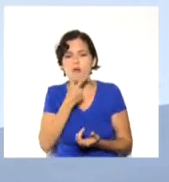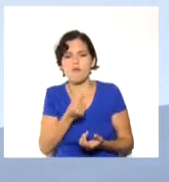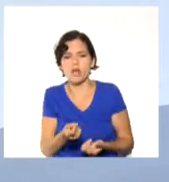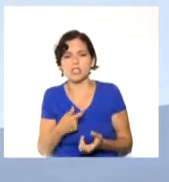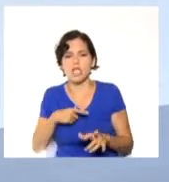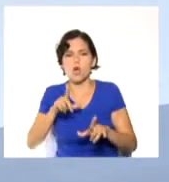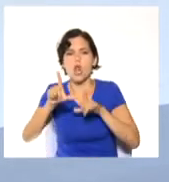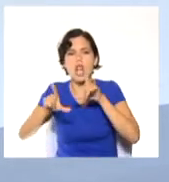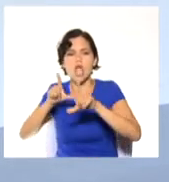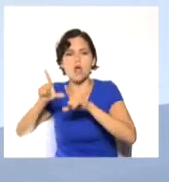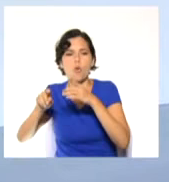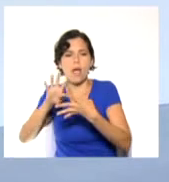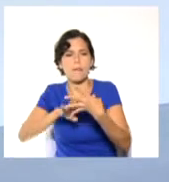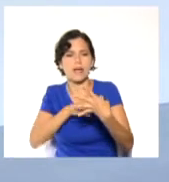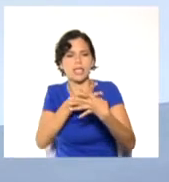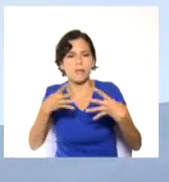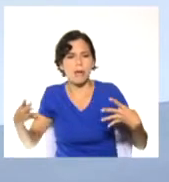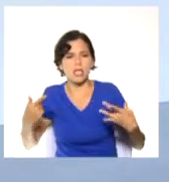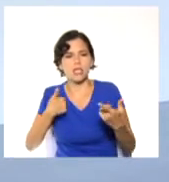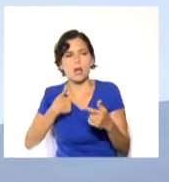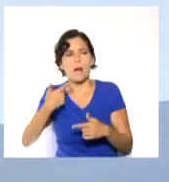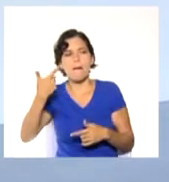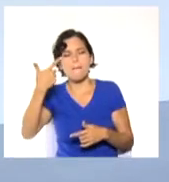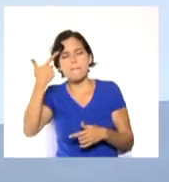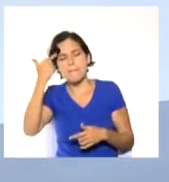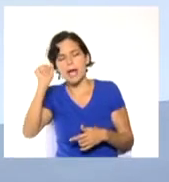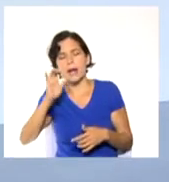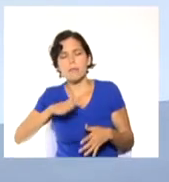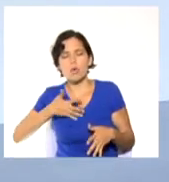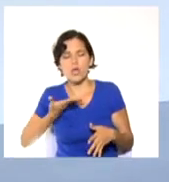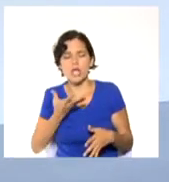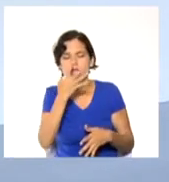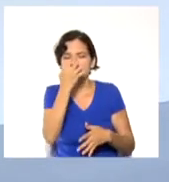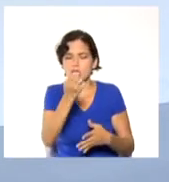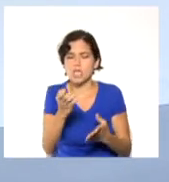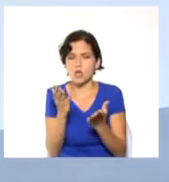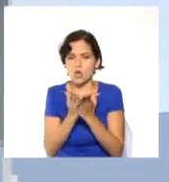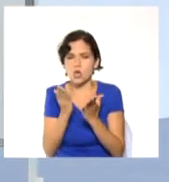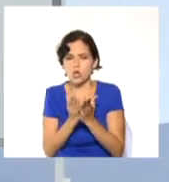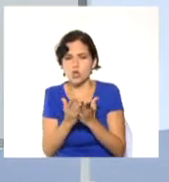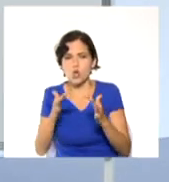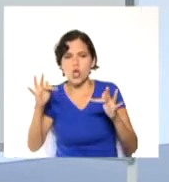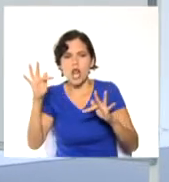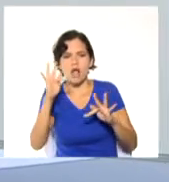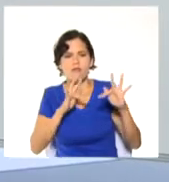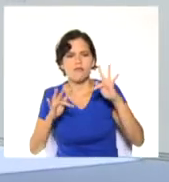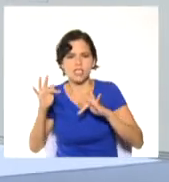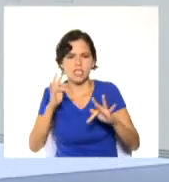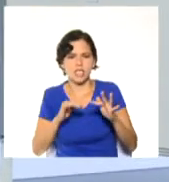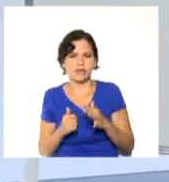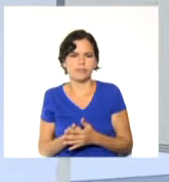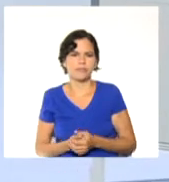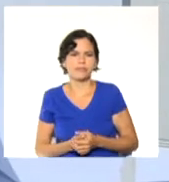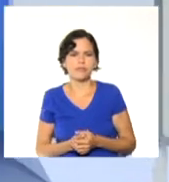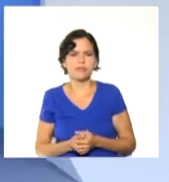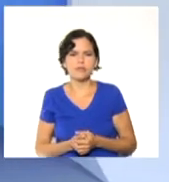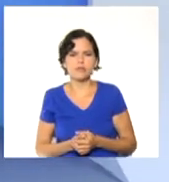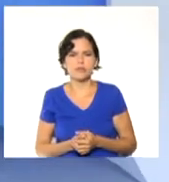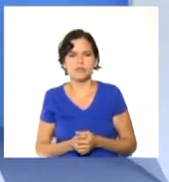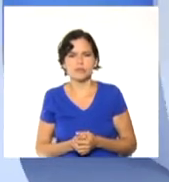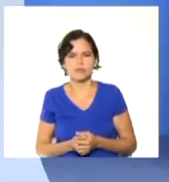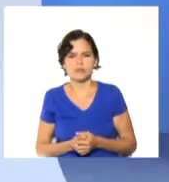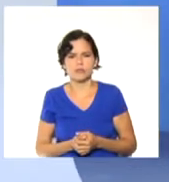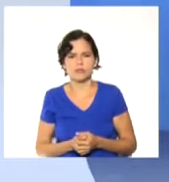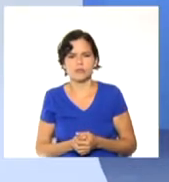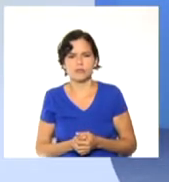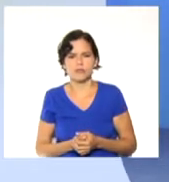un lenguaje matemático para interpretar algunos estudios de nuestra área de formación, como lo es